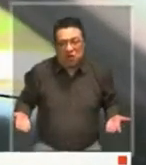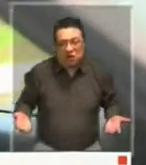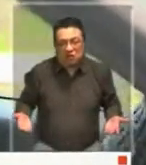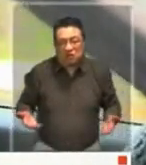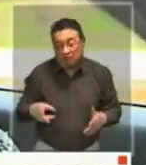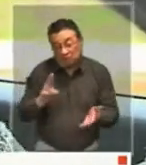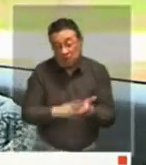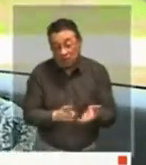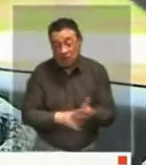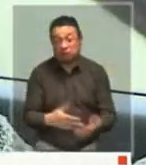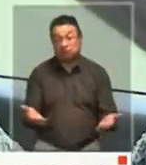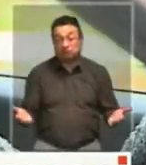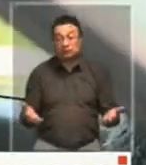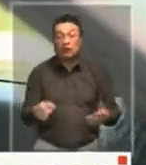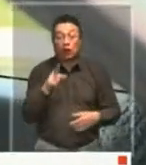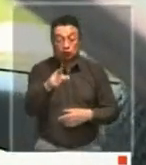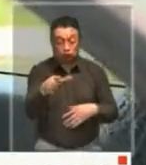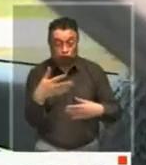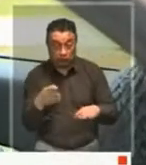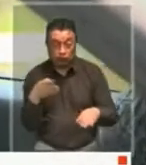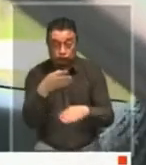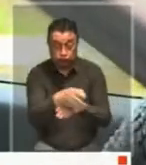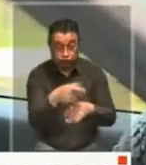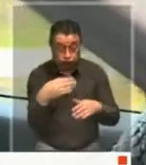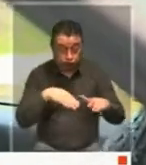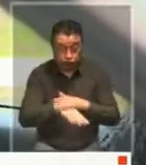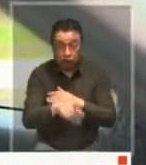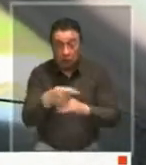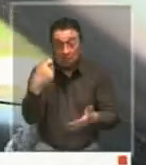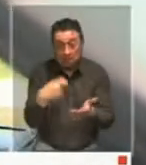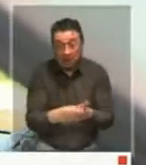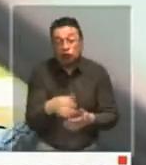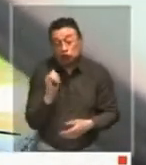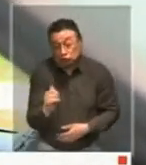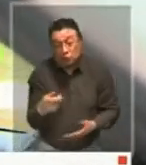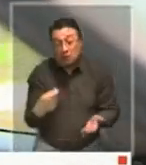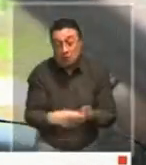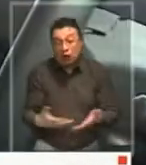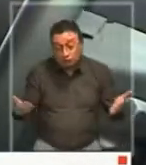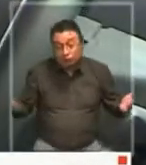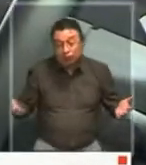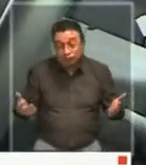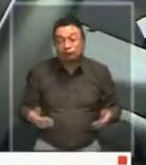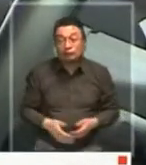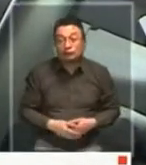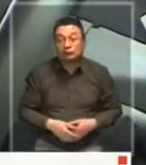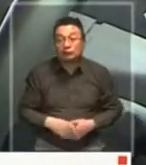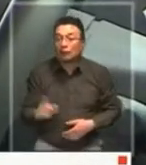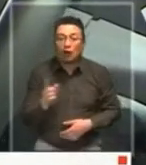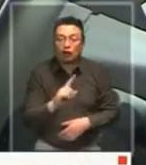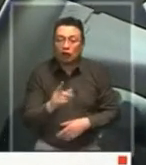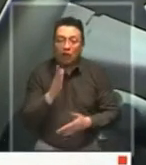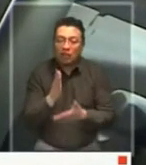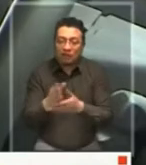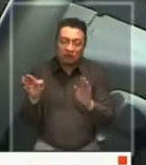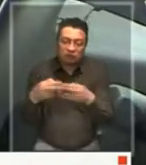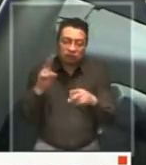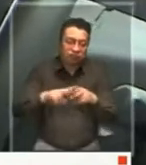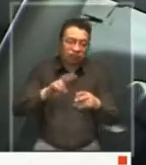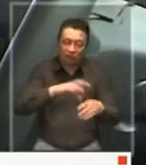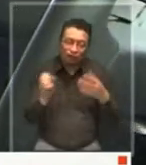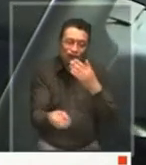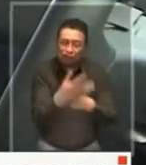Literal. ¿Tú pasaste por ahí ahora? Sí. ¿Y tuviste que pagar? Pues te van a cobrar. Sí, exactamente. No deberían cerrarla y arreglarla de nuevo, si